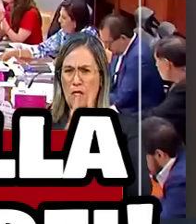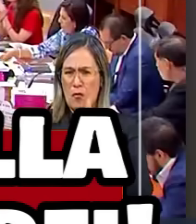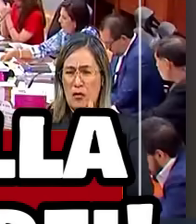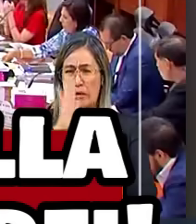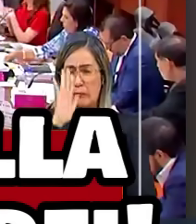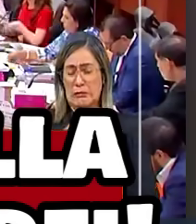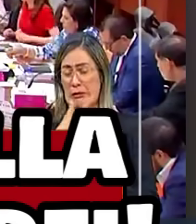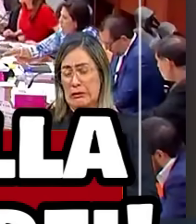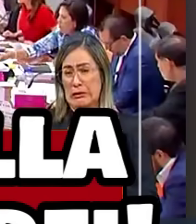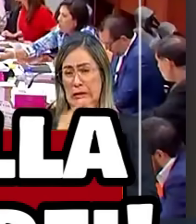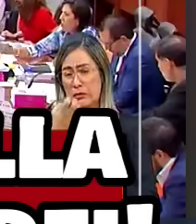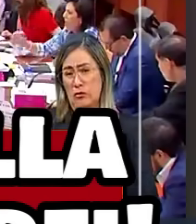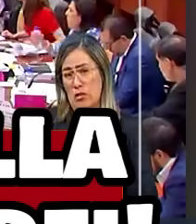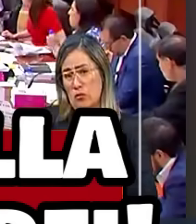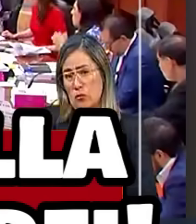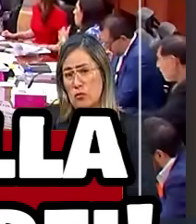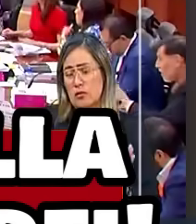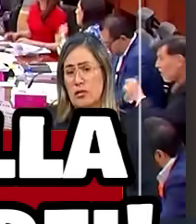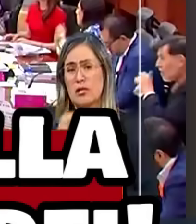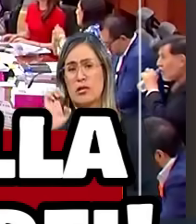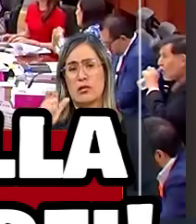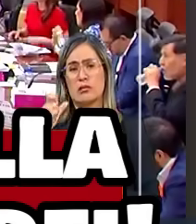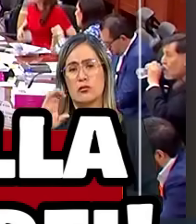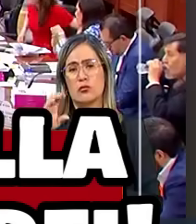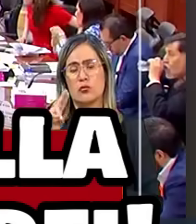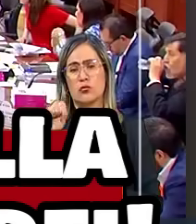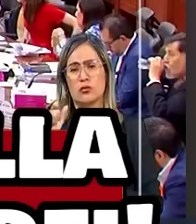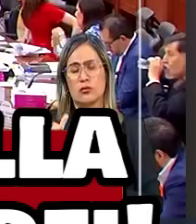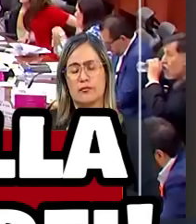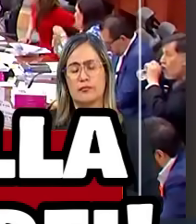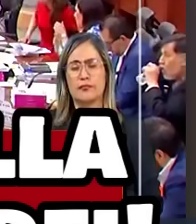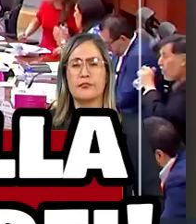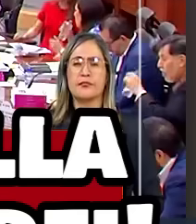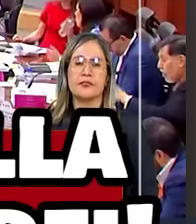excusa. Sí, es lo que está diciendo.